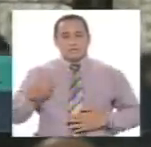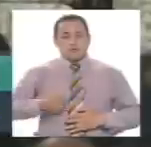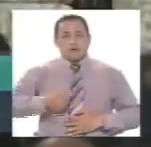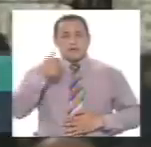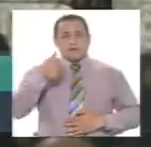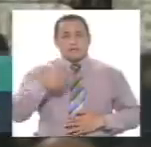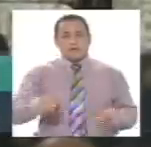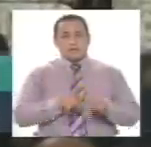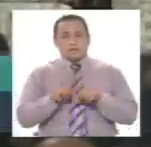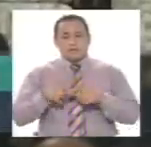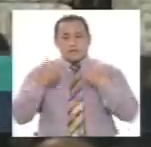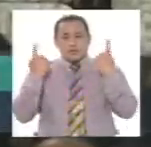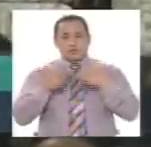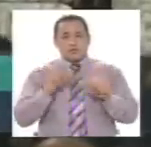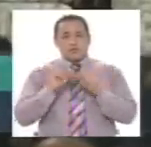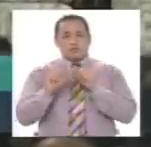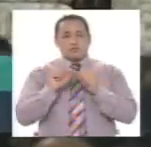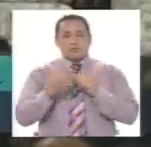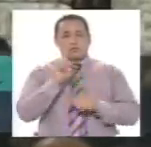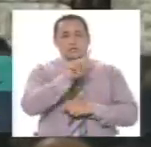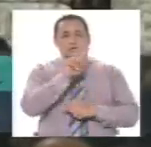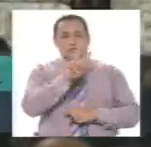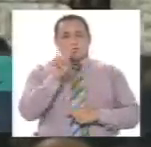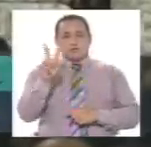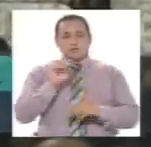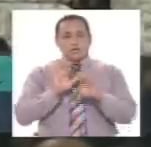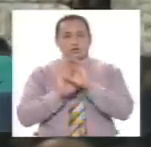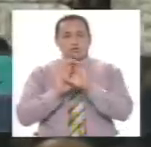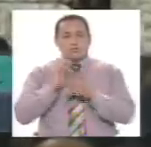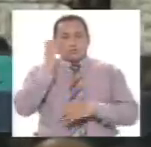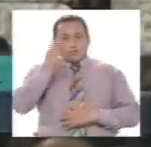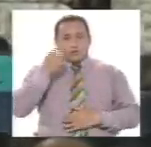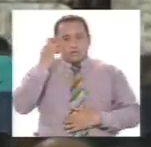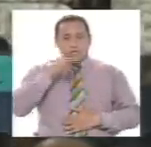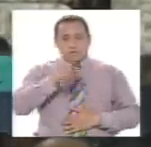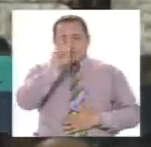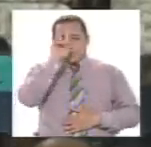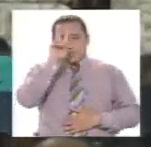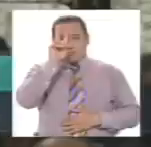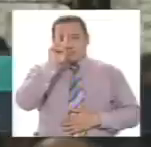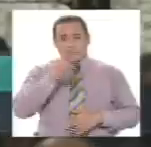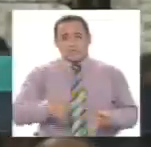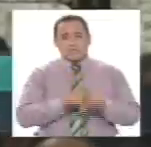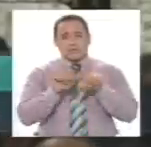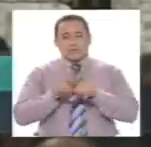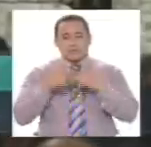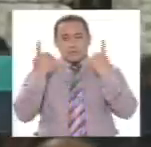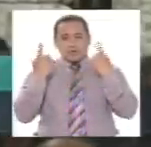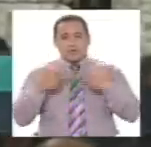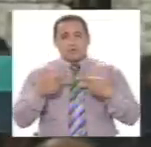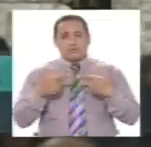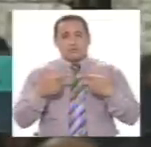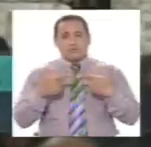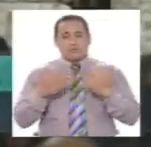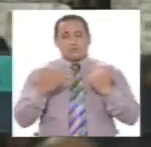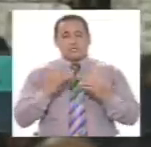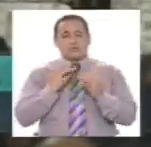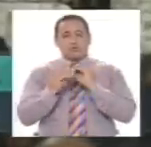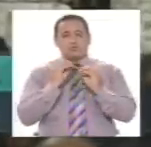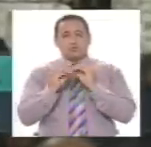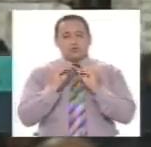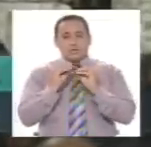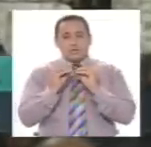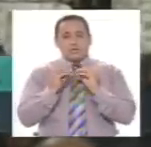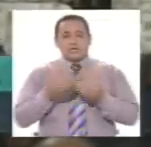Ministros, de conformidad con el artículo 122 de la Constitución Política del Perú, y estando al acordado, se